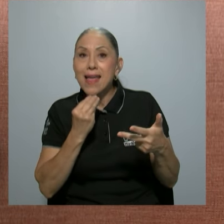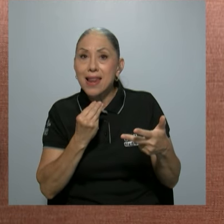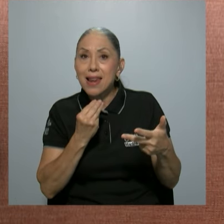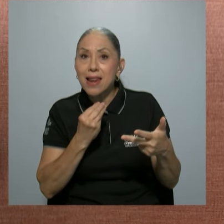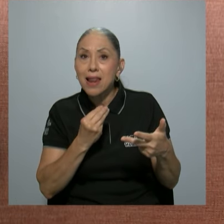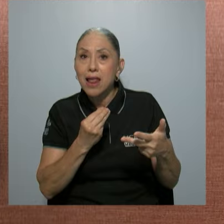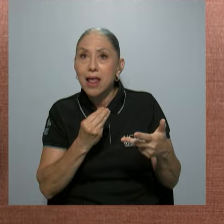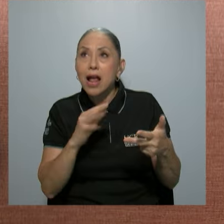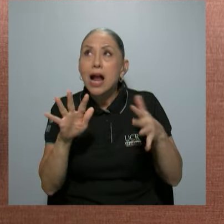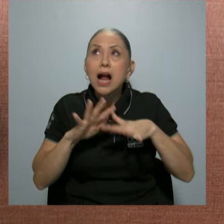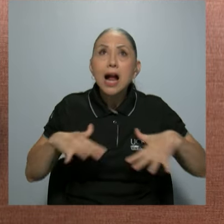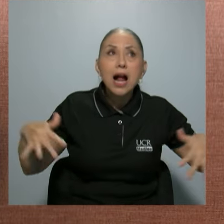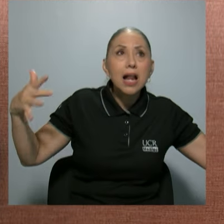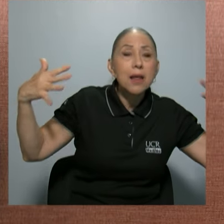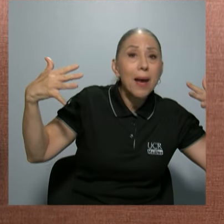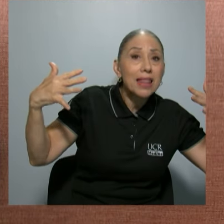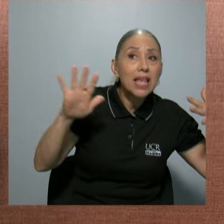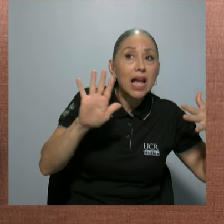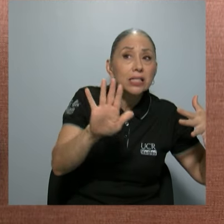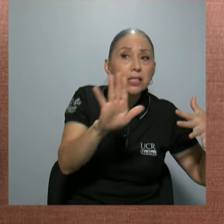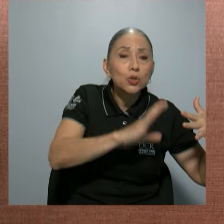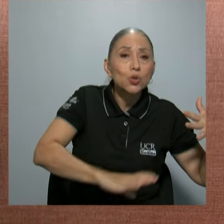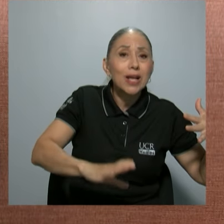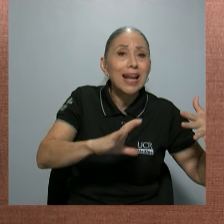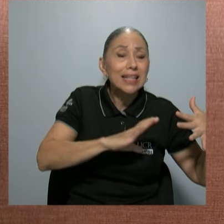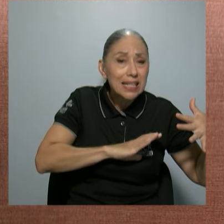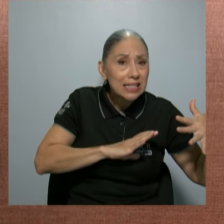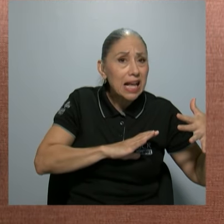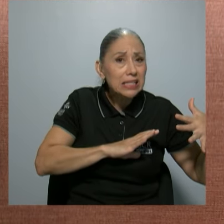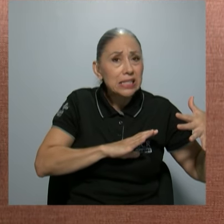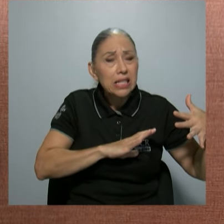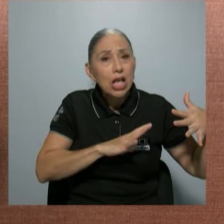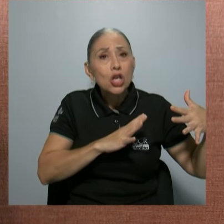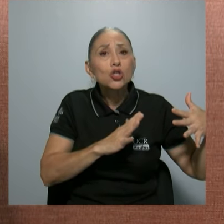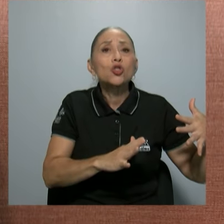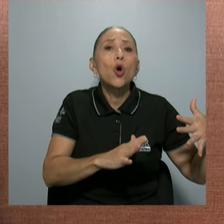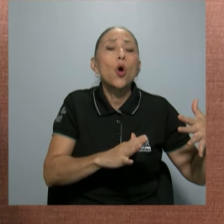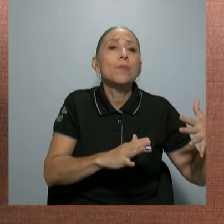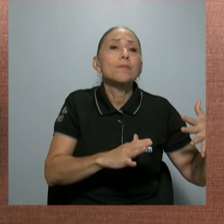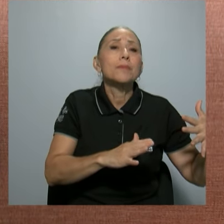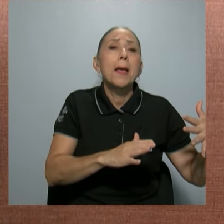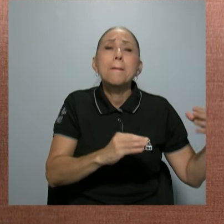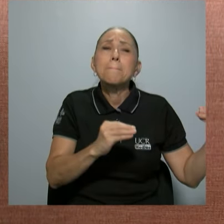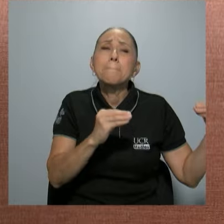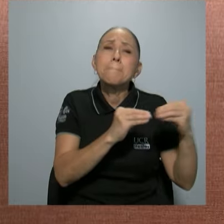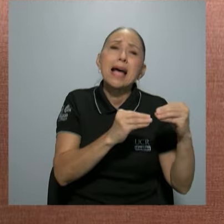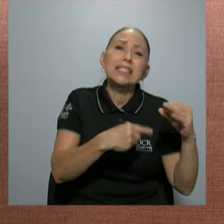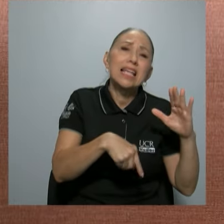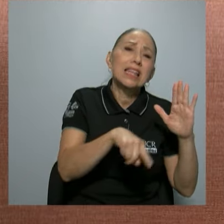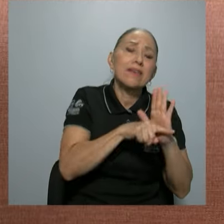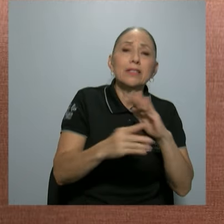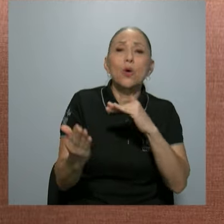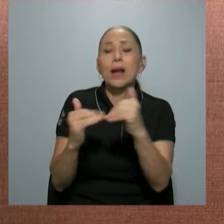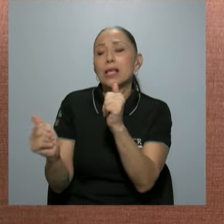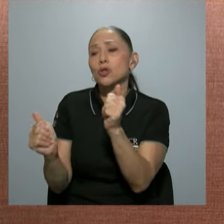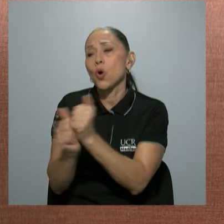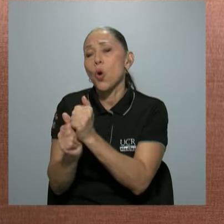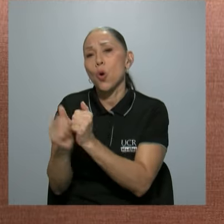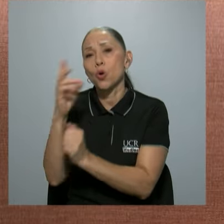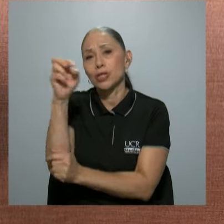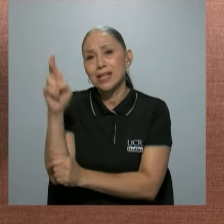climáticas mucho menos favorables que las que tiene Costa Rica y que ellos, por políticas públicas